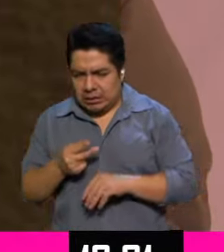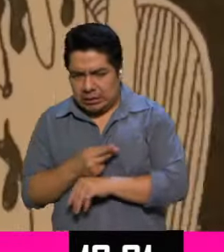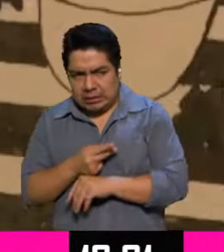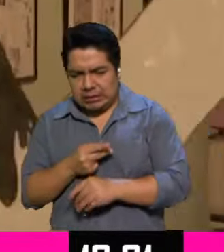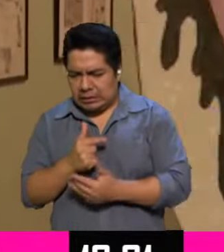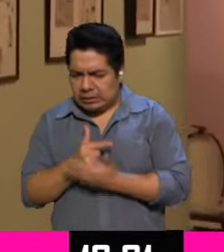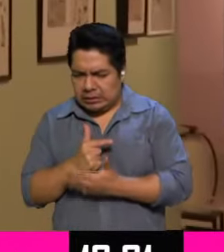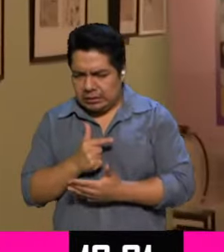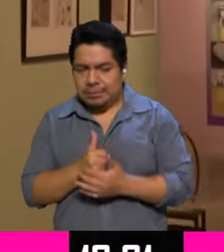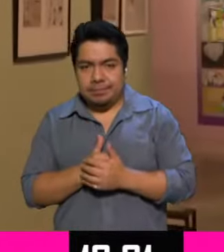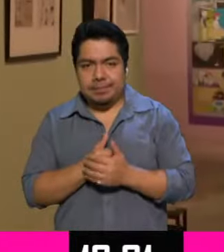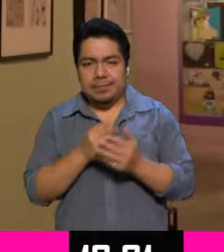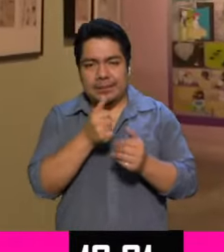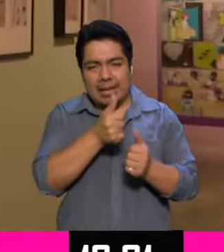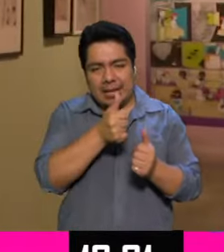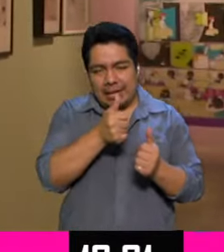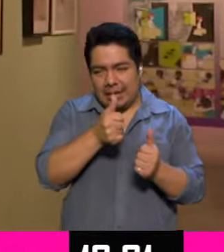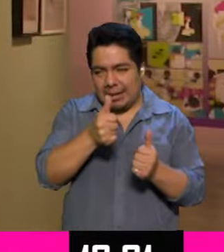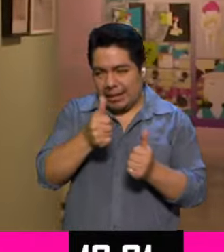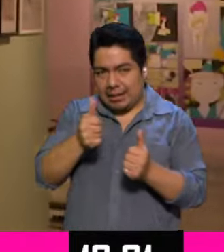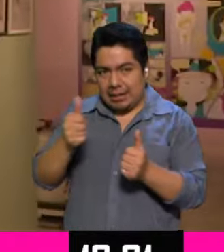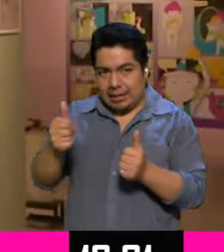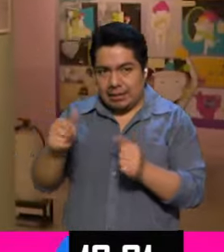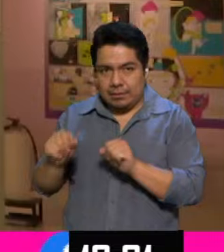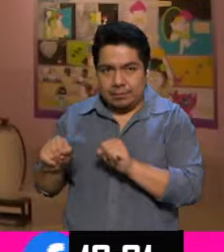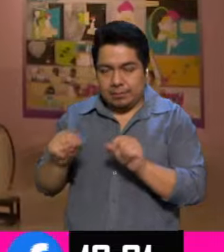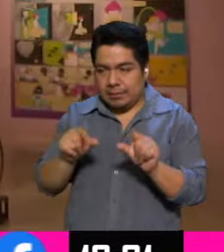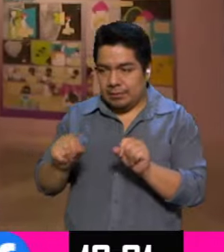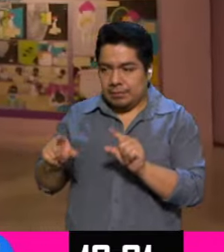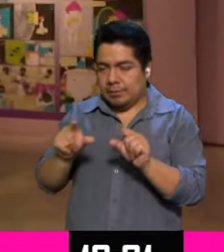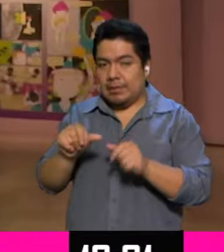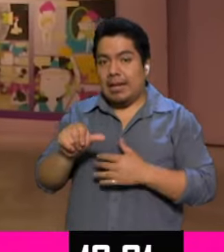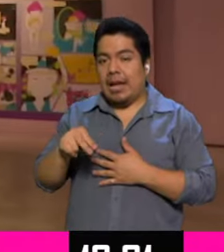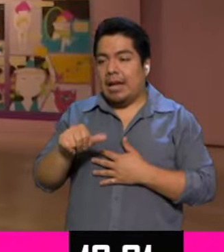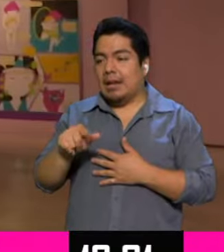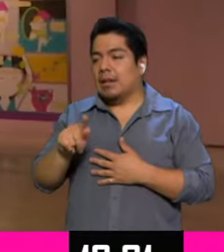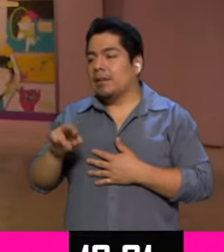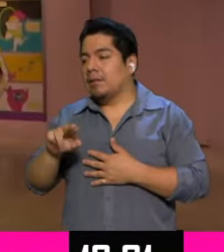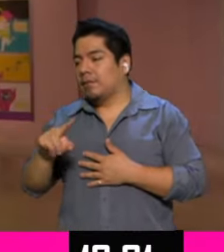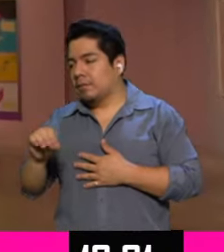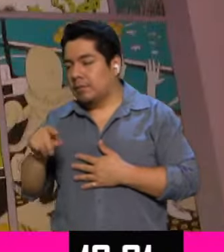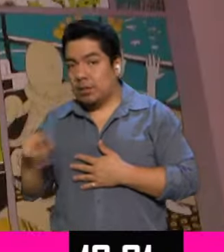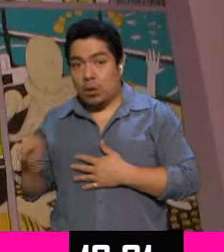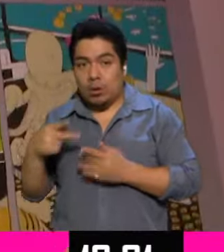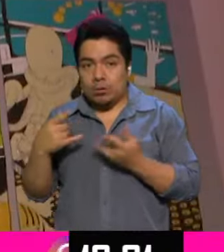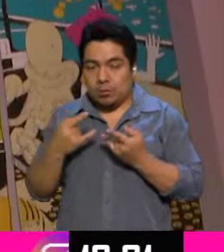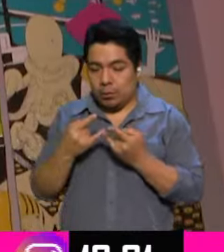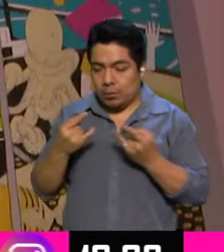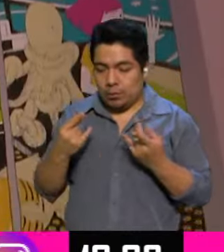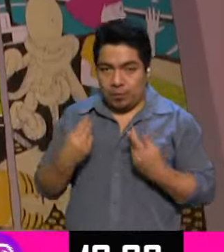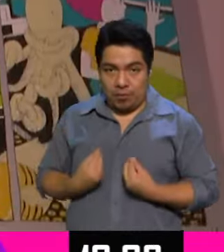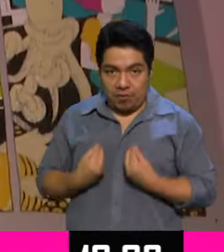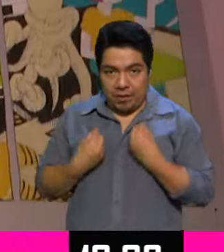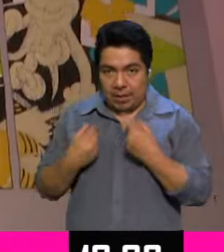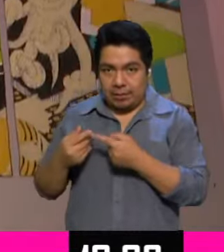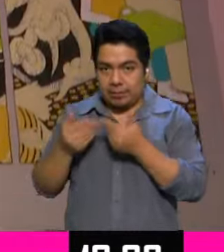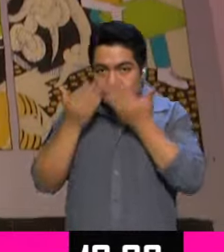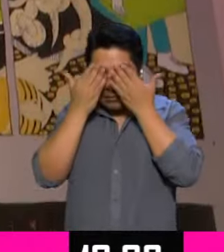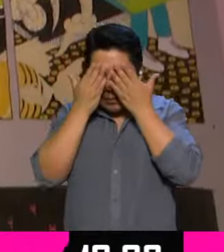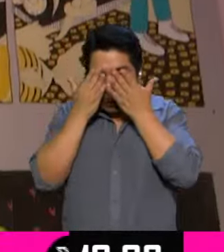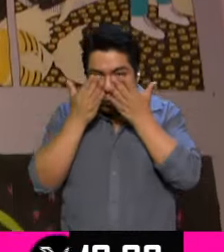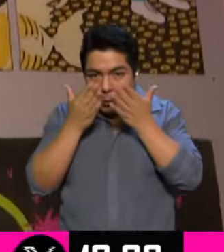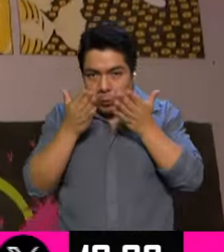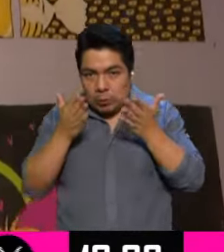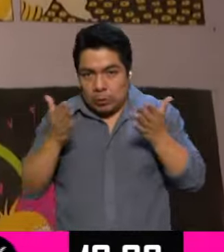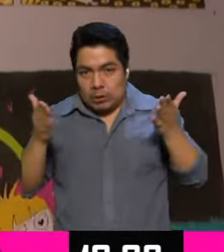¿no? Cada una de las obras que se exponen muestra la conexión de Ana Barreto con su entorno y sus vivencias, abriendo al espectador una ventana